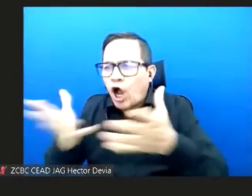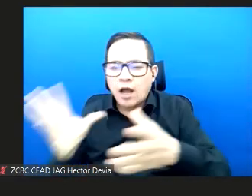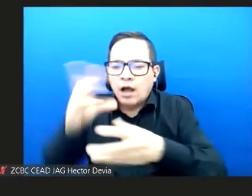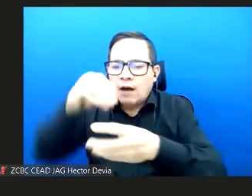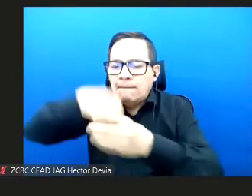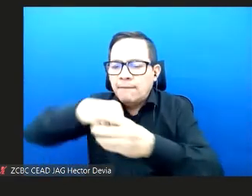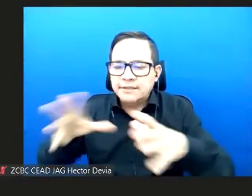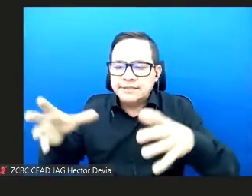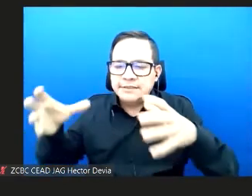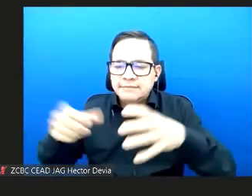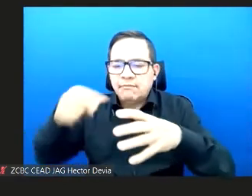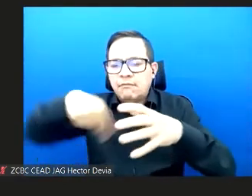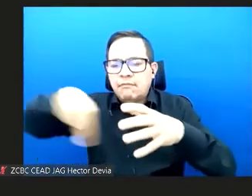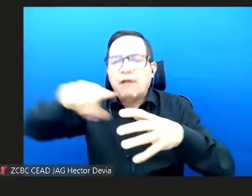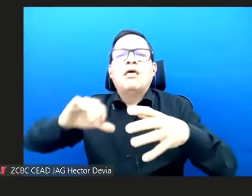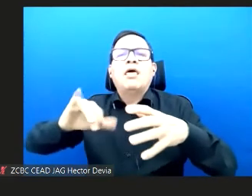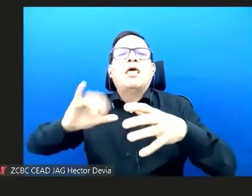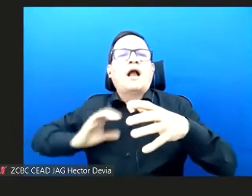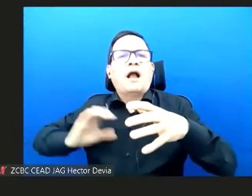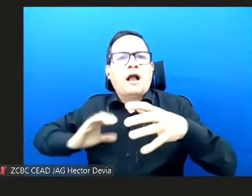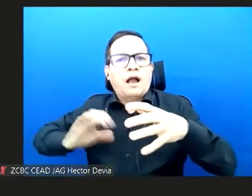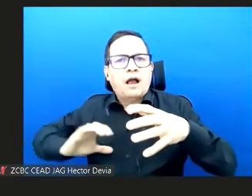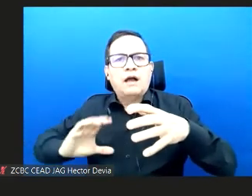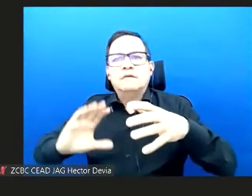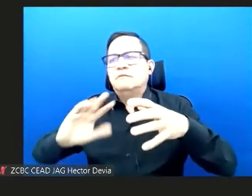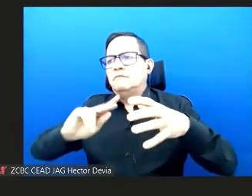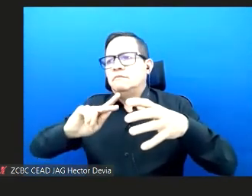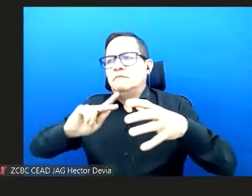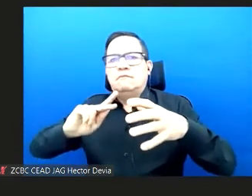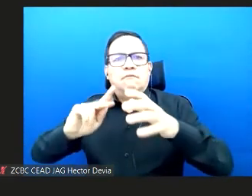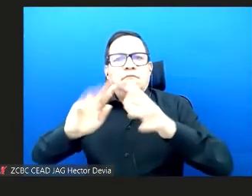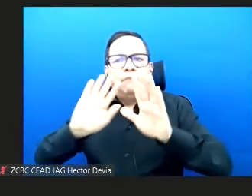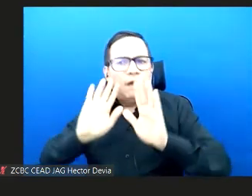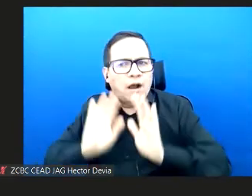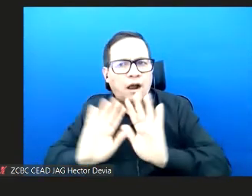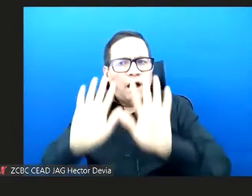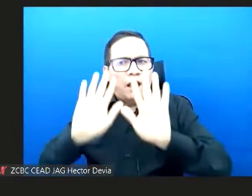sí características y propiedades semejantes.